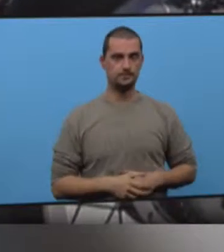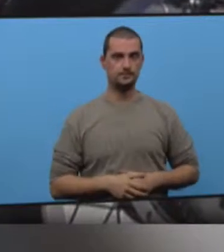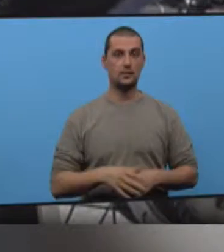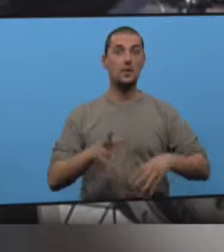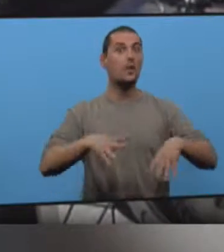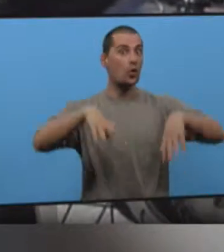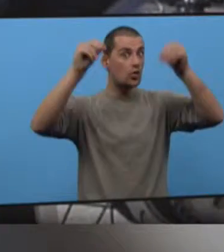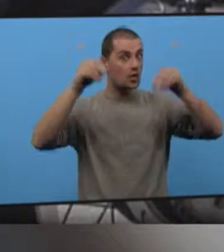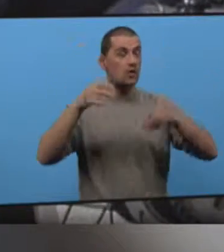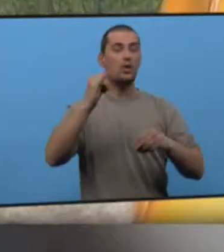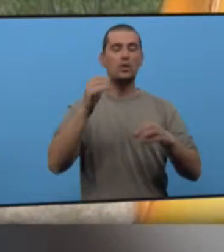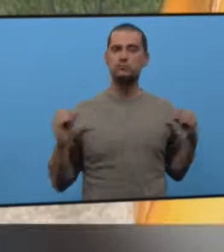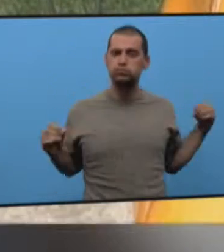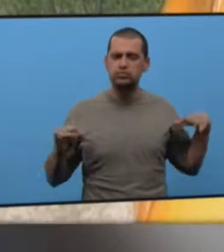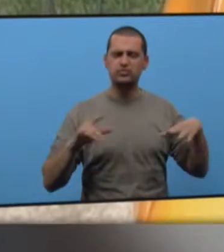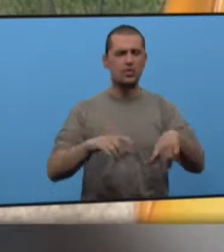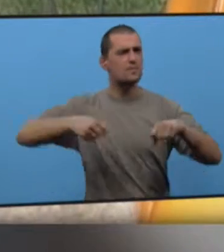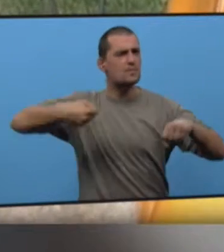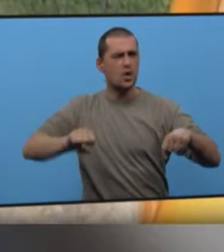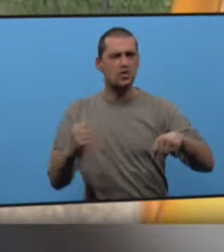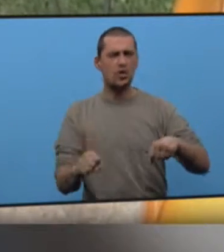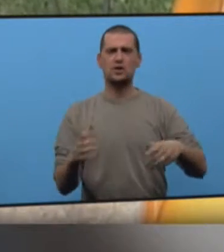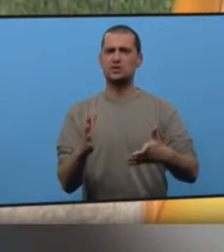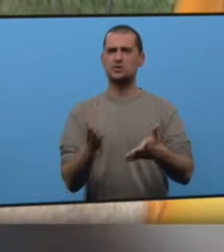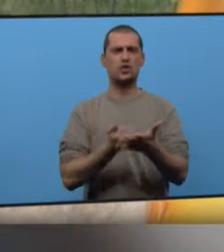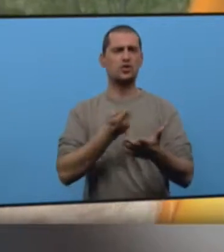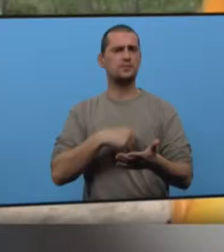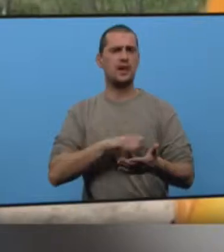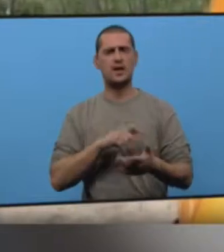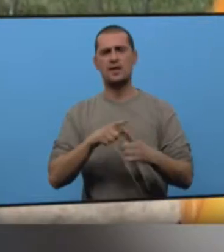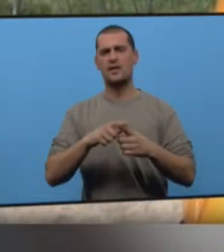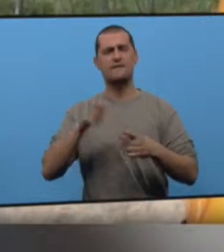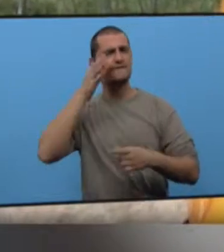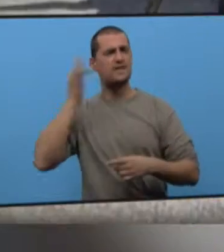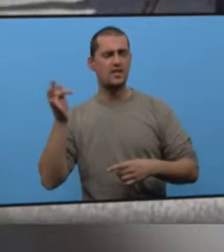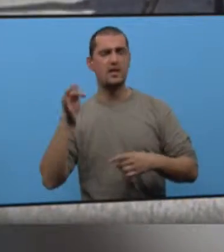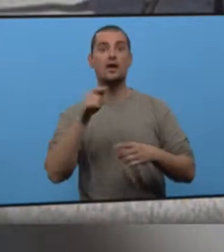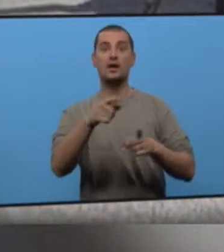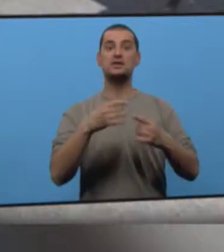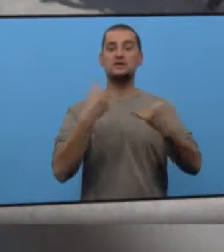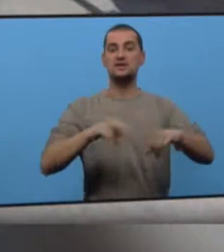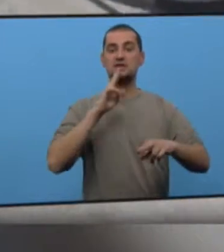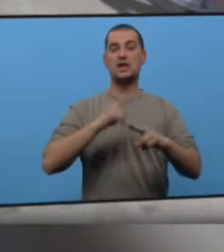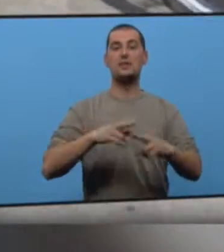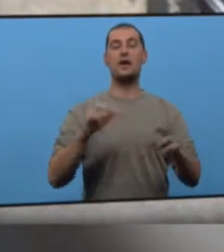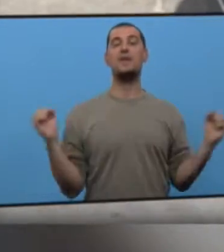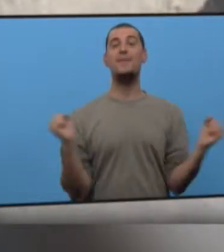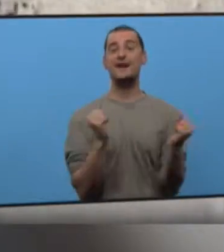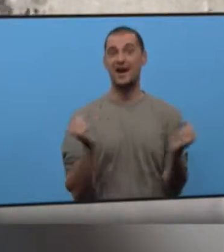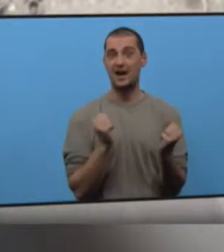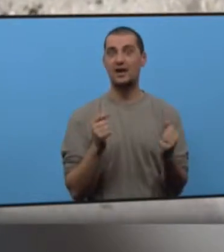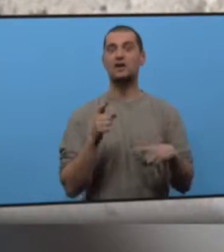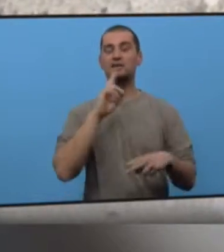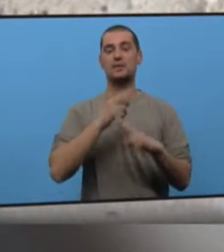Mondoñedo acolle esta fin de semana motoristas de toda a península e Francia na invernal de Galicia. Así se coñece a concentración